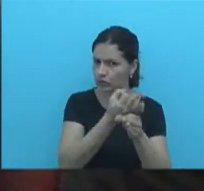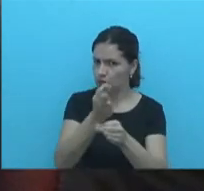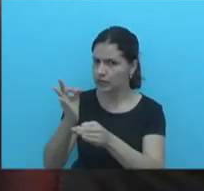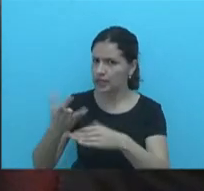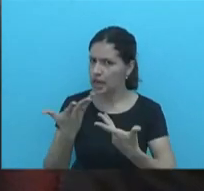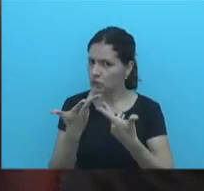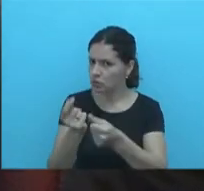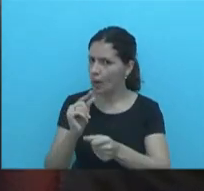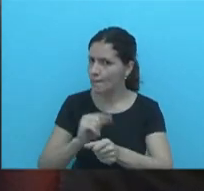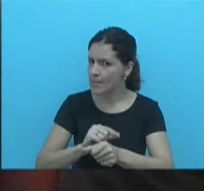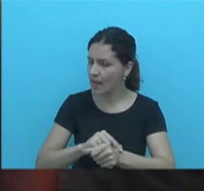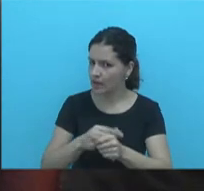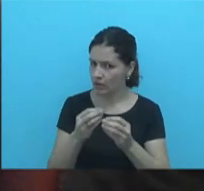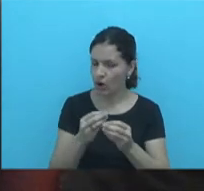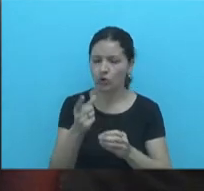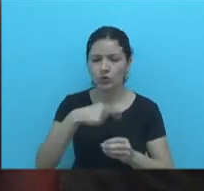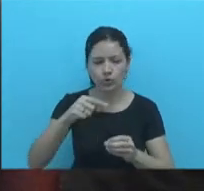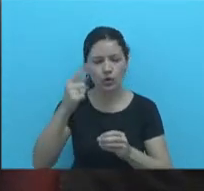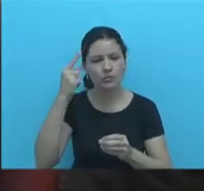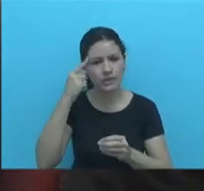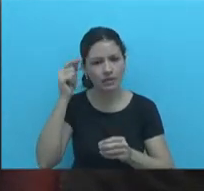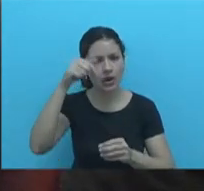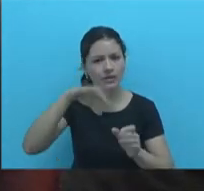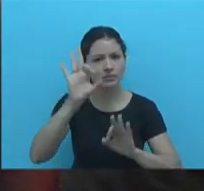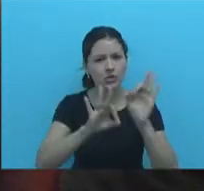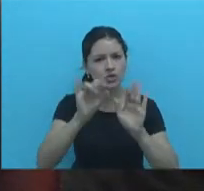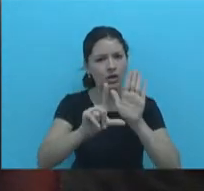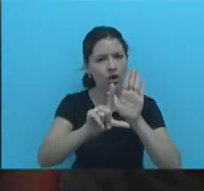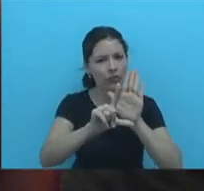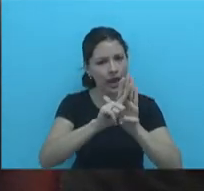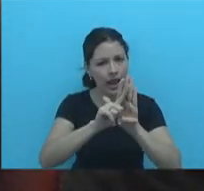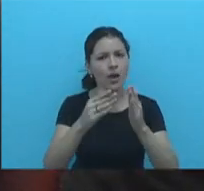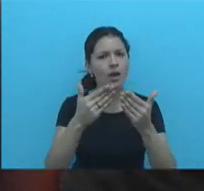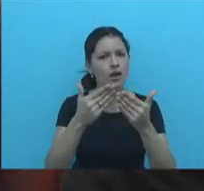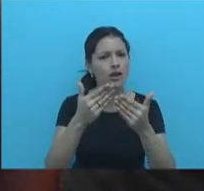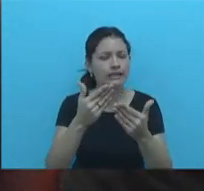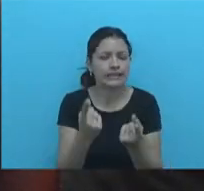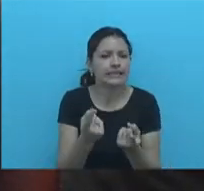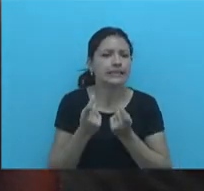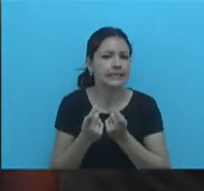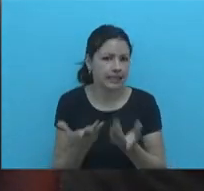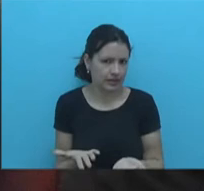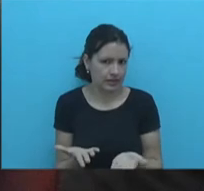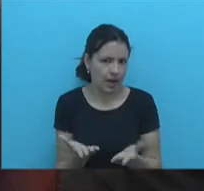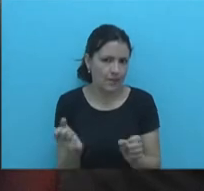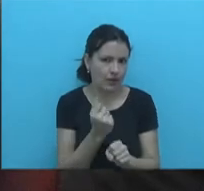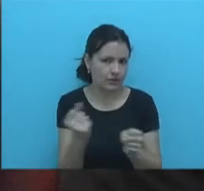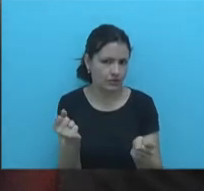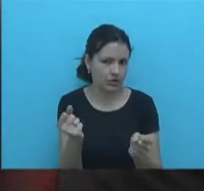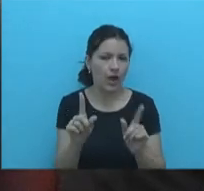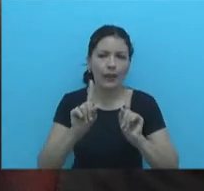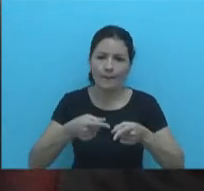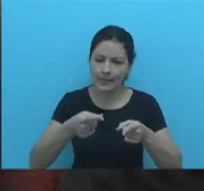creemos necesario la aprobación de la ley correspondiente que autorice la creación de la sala, así como la presencia de